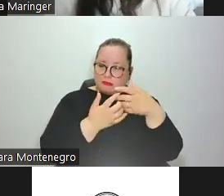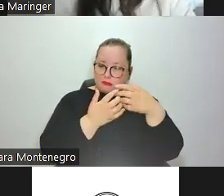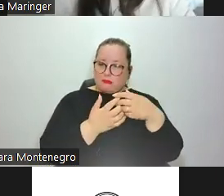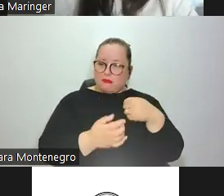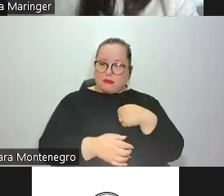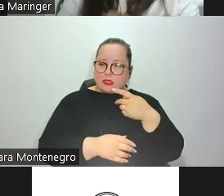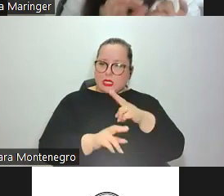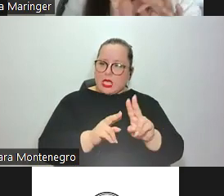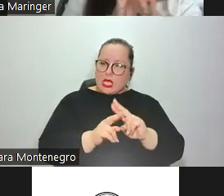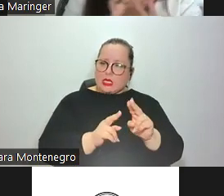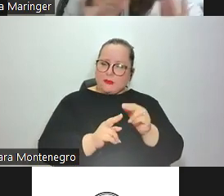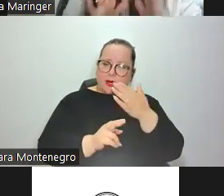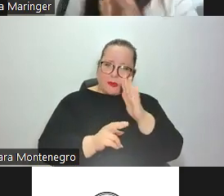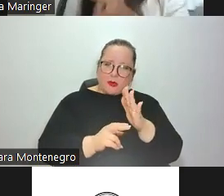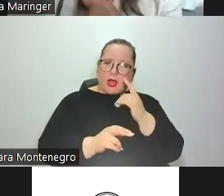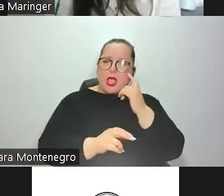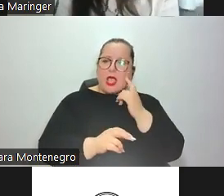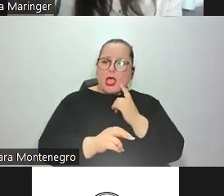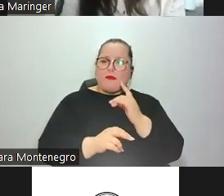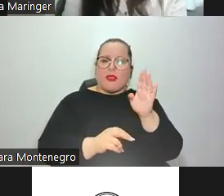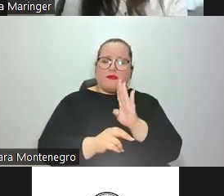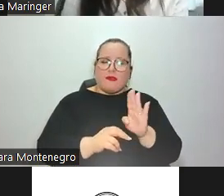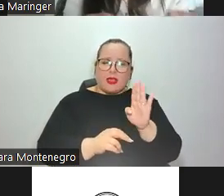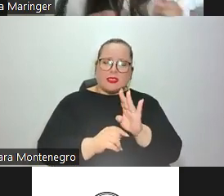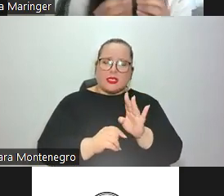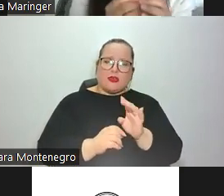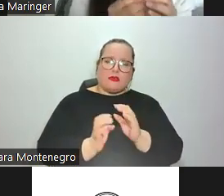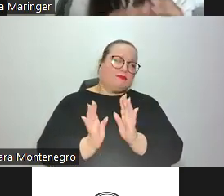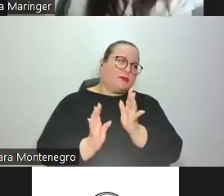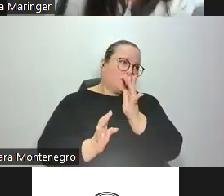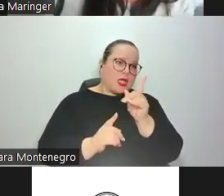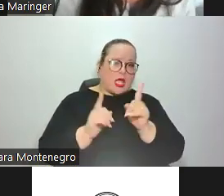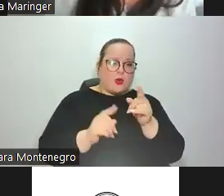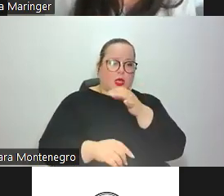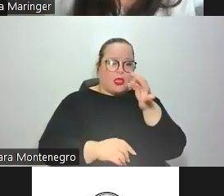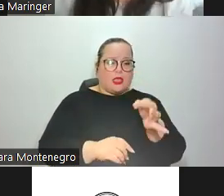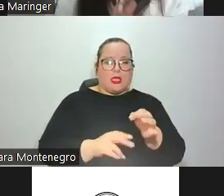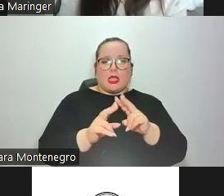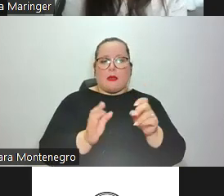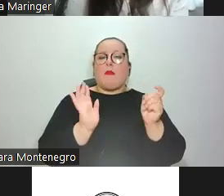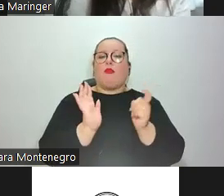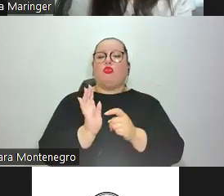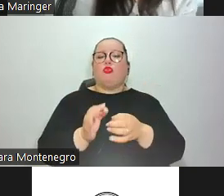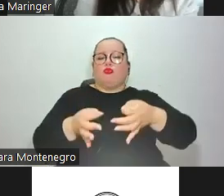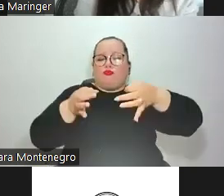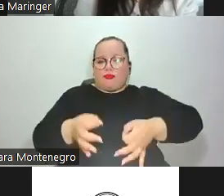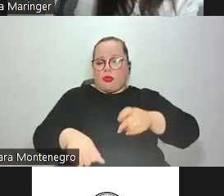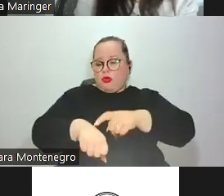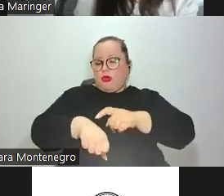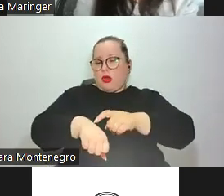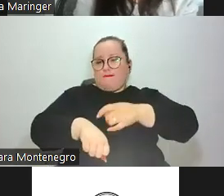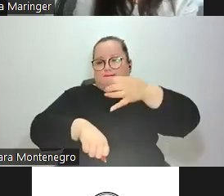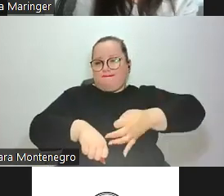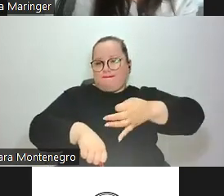mejorar eso? No sé, voy a poner lo más básico, que hay gente que a veces le cuesta mucho la puntualidad. Hoy soy